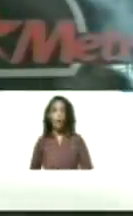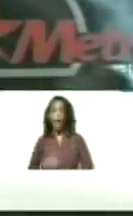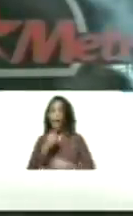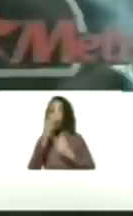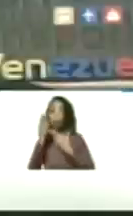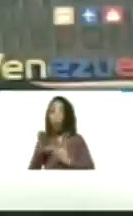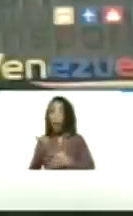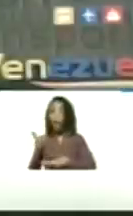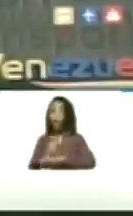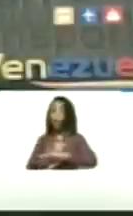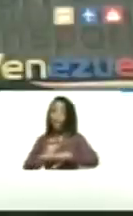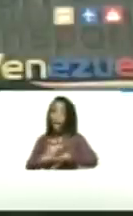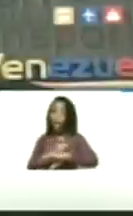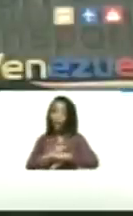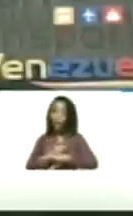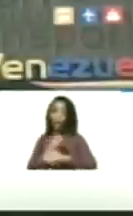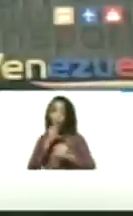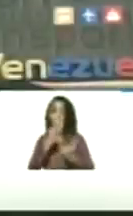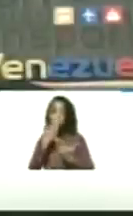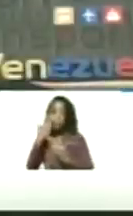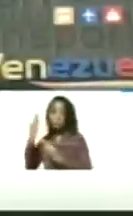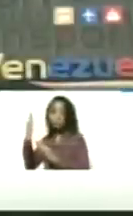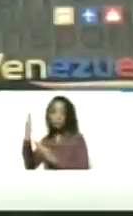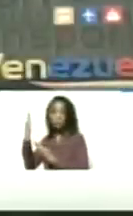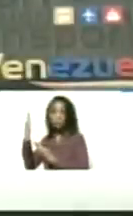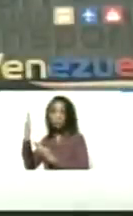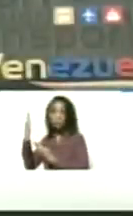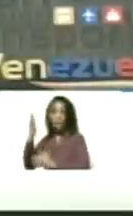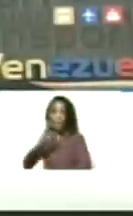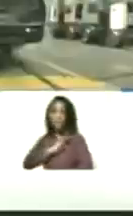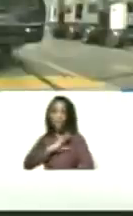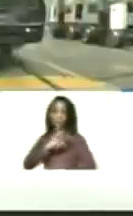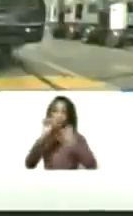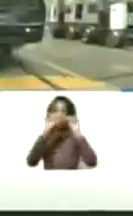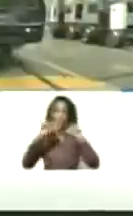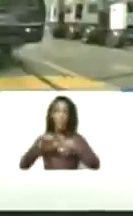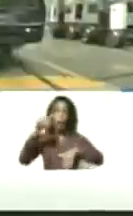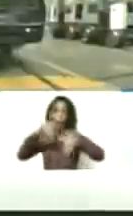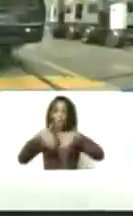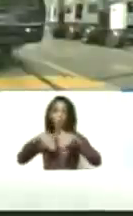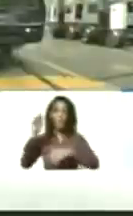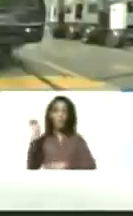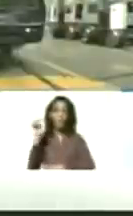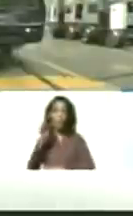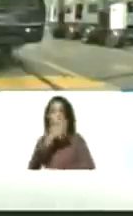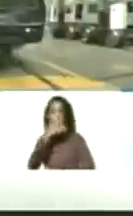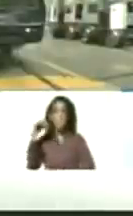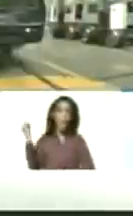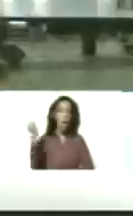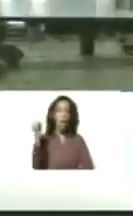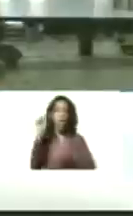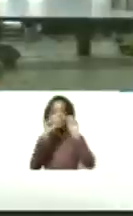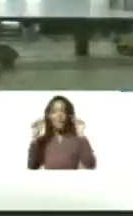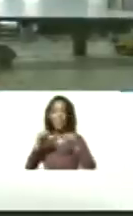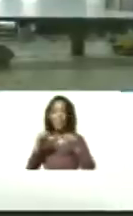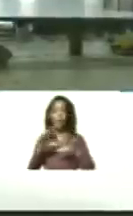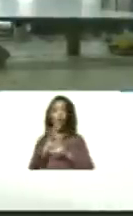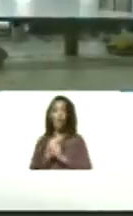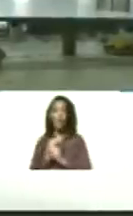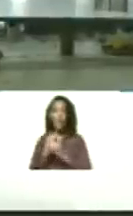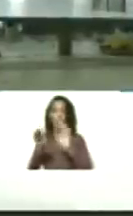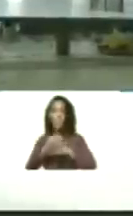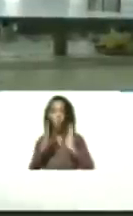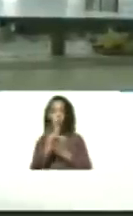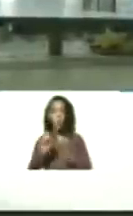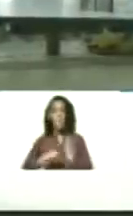gobierno. Bueno, ahí tenemos el sistema electoral venezolano, el mejor sistema y más confiable del mundo